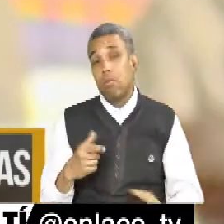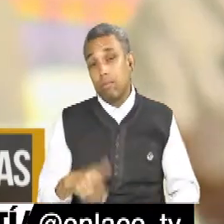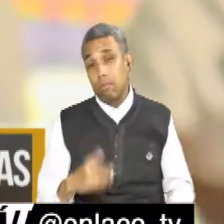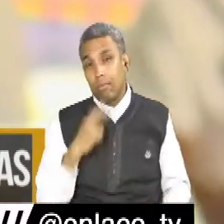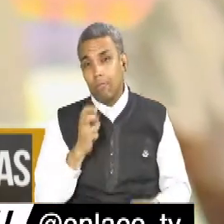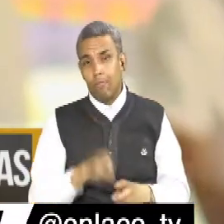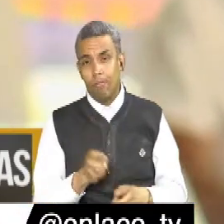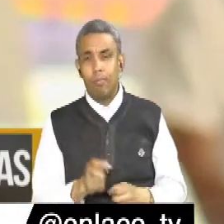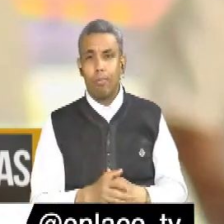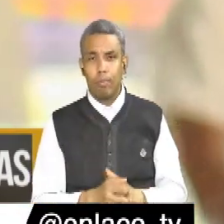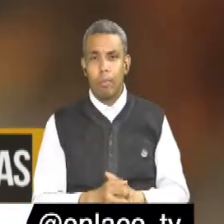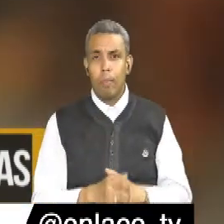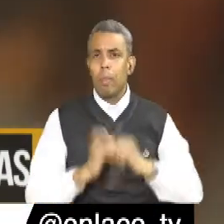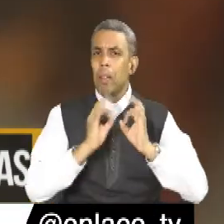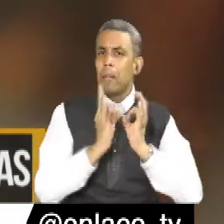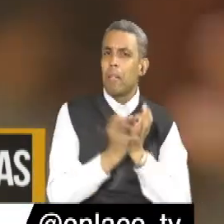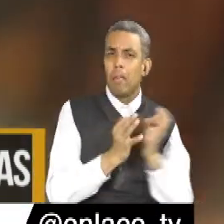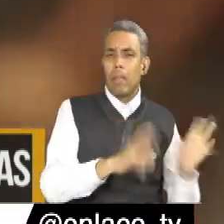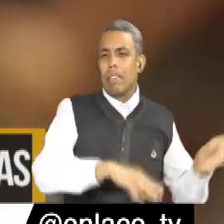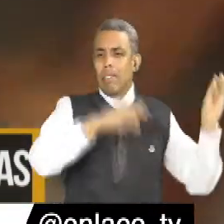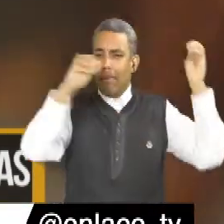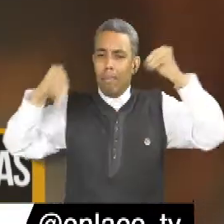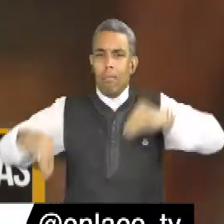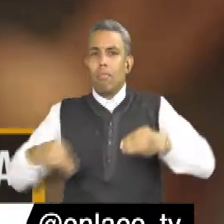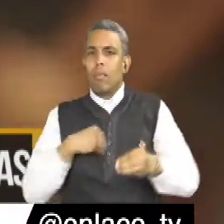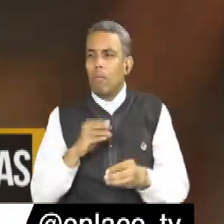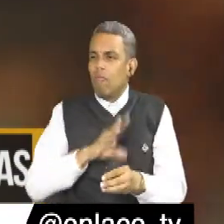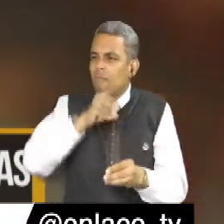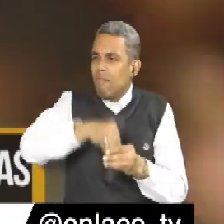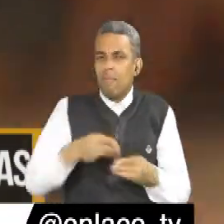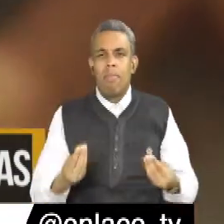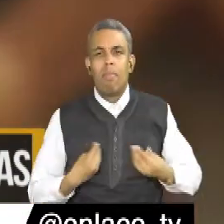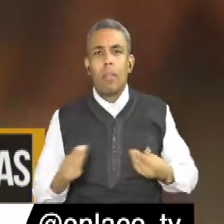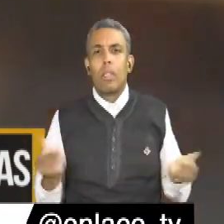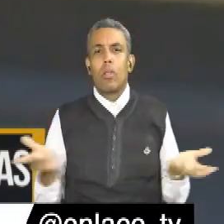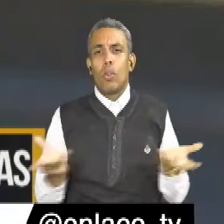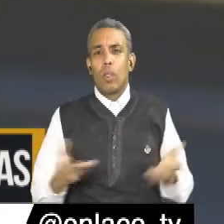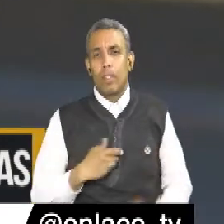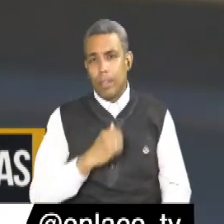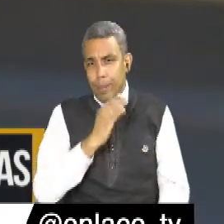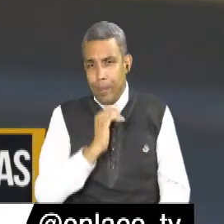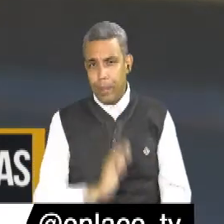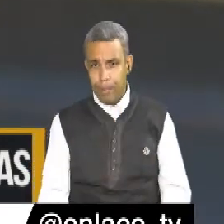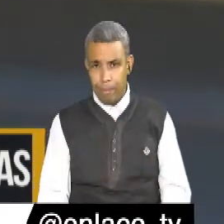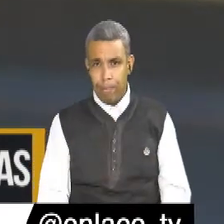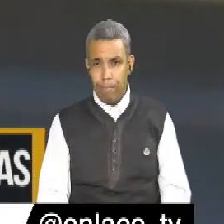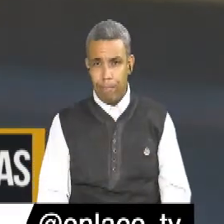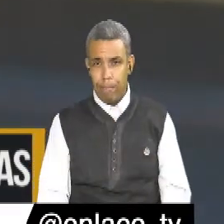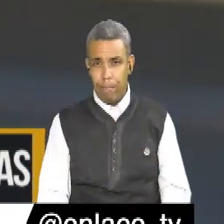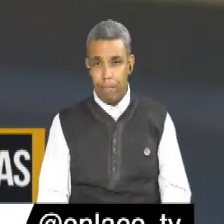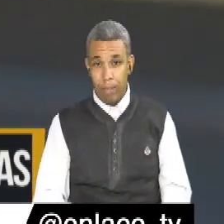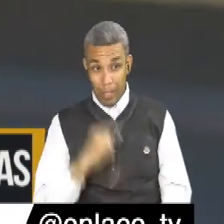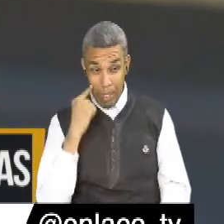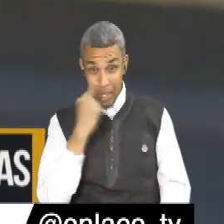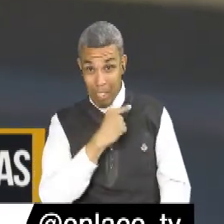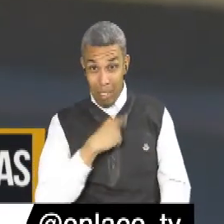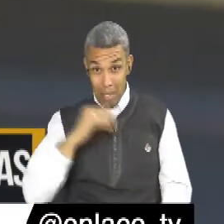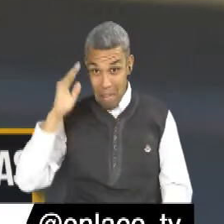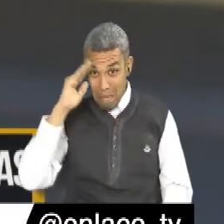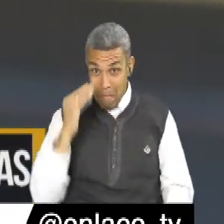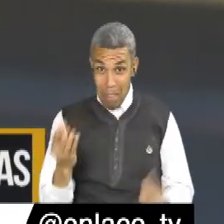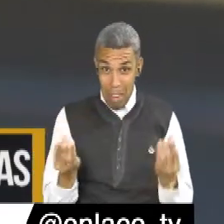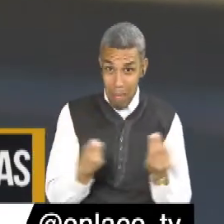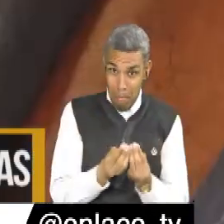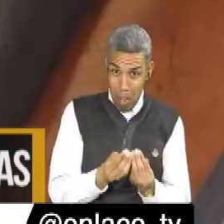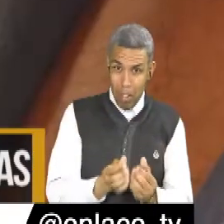a los integrantes de esta familia sin un techo se desenlazaron cuando las autoridades encontraron cerca al predio de este campesino una caleta